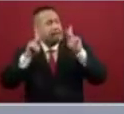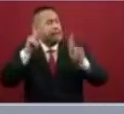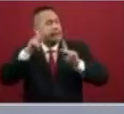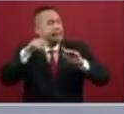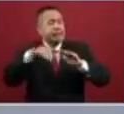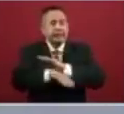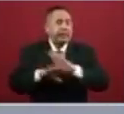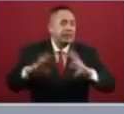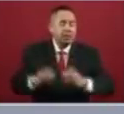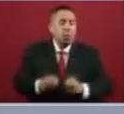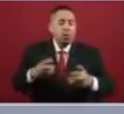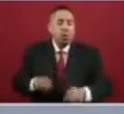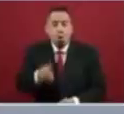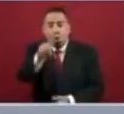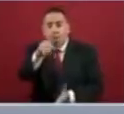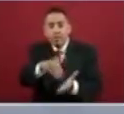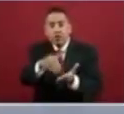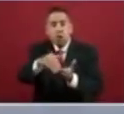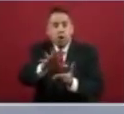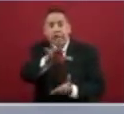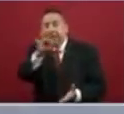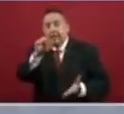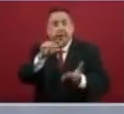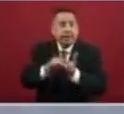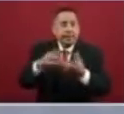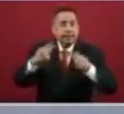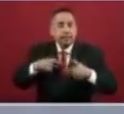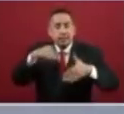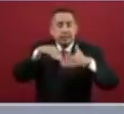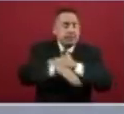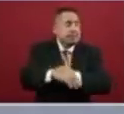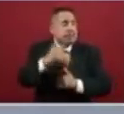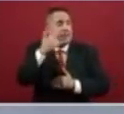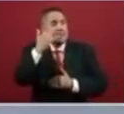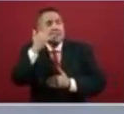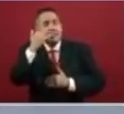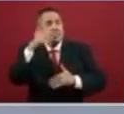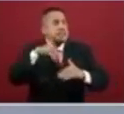por 1.500.000 personas. Y ya